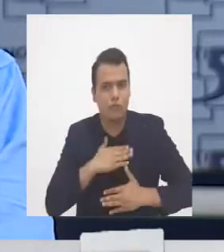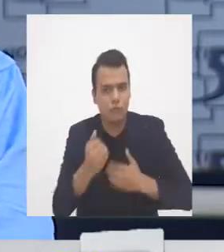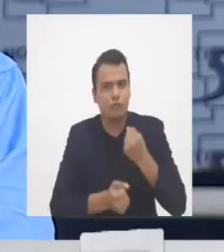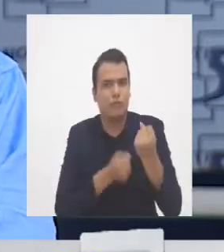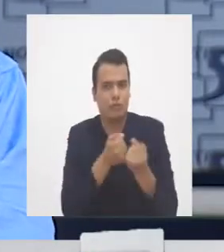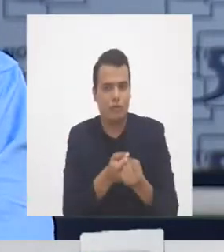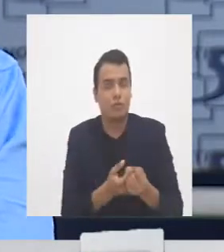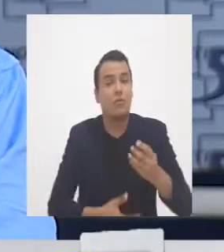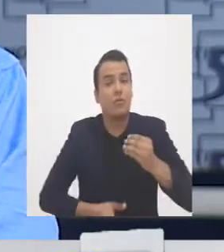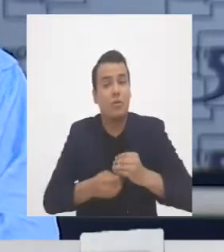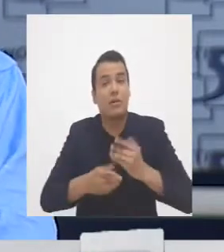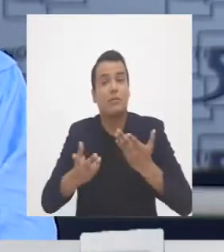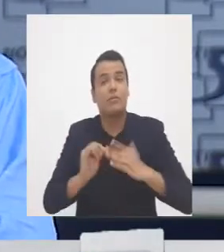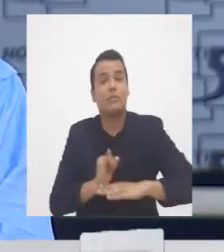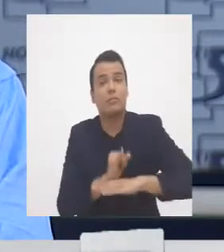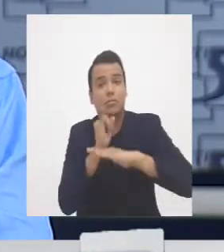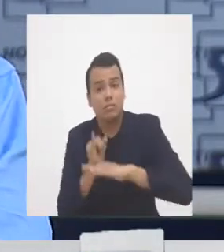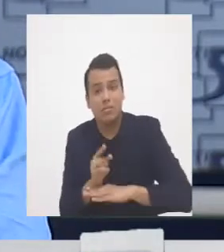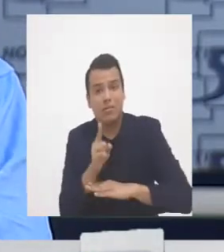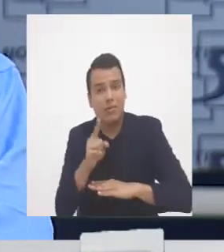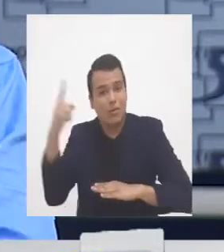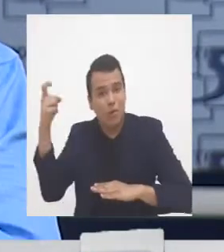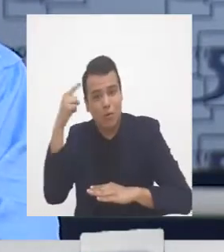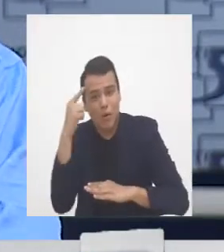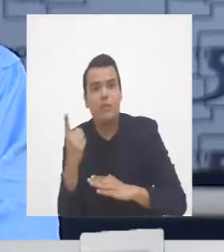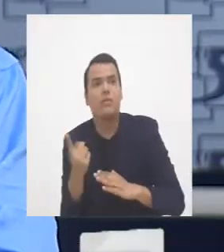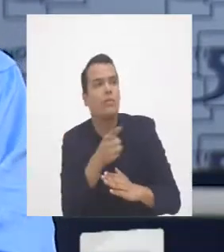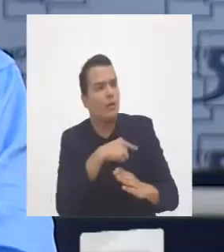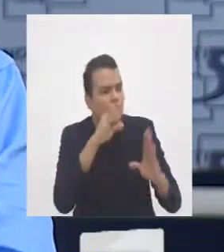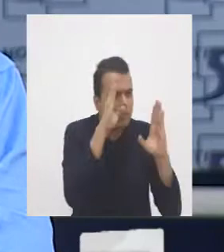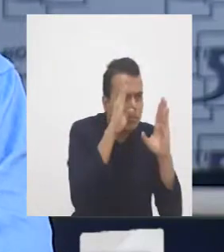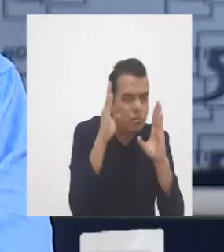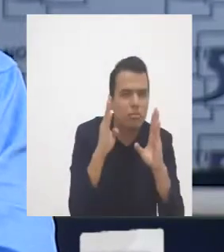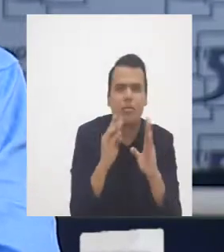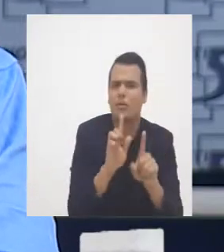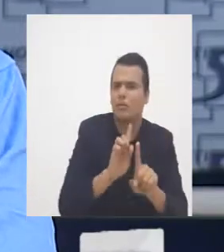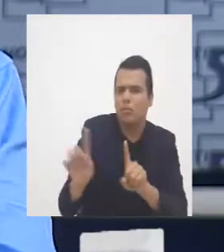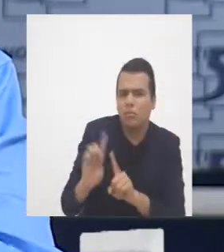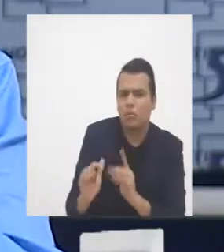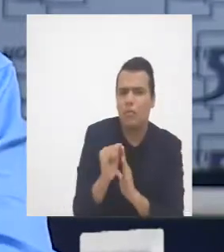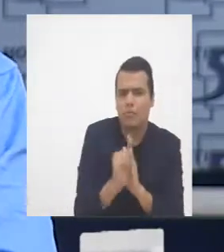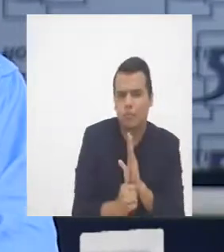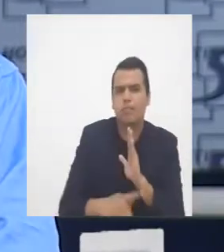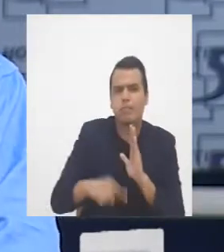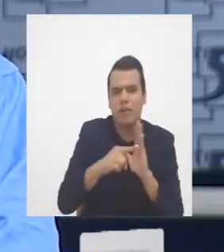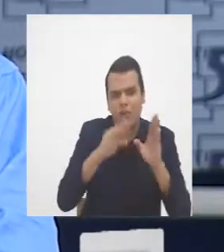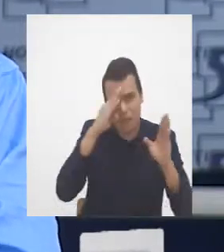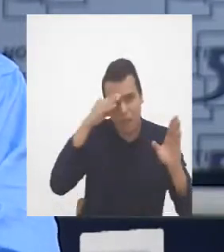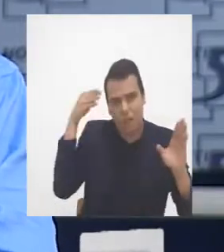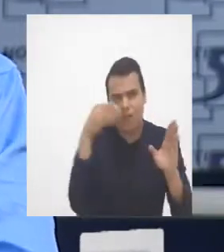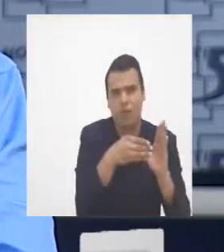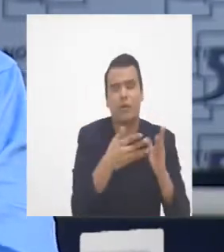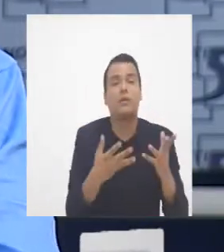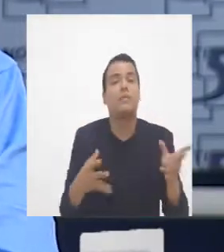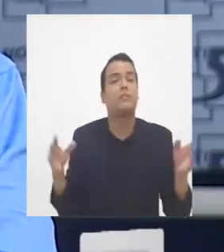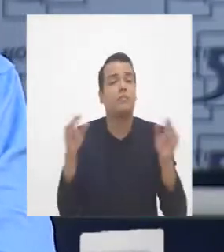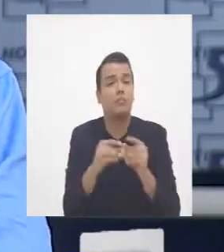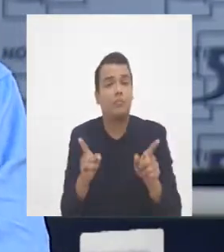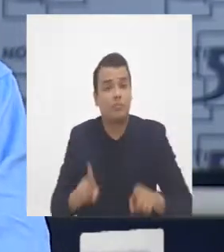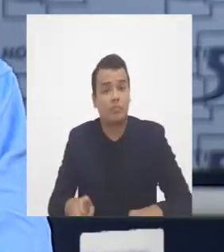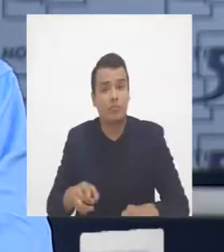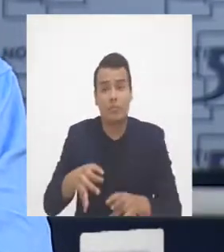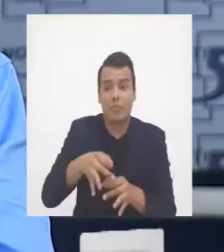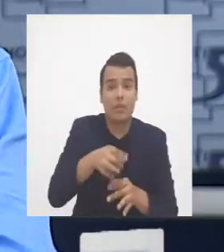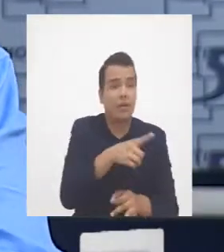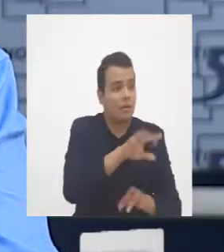social. Tercero, acercar las instituciones a la juventud con programas de inclusivos y específicos para ellos. Cuarto, abrir oportunidades de